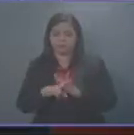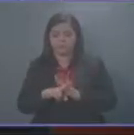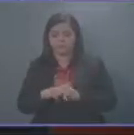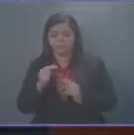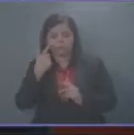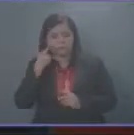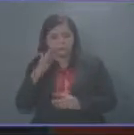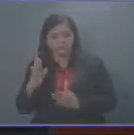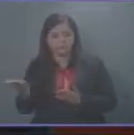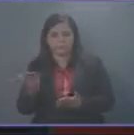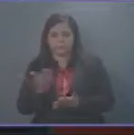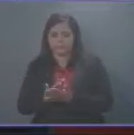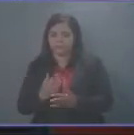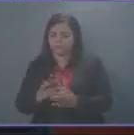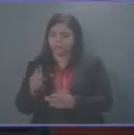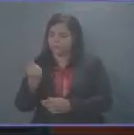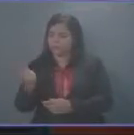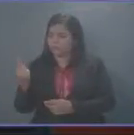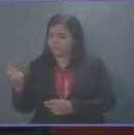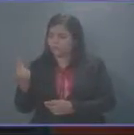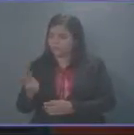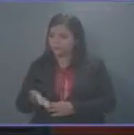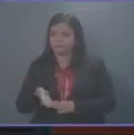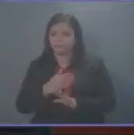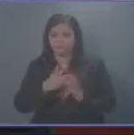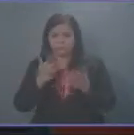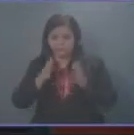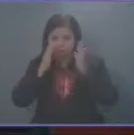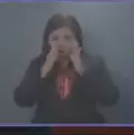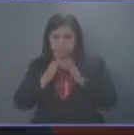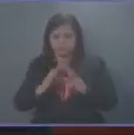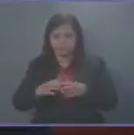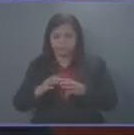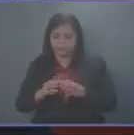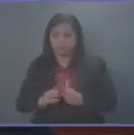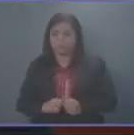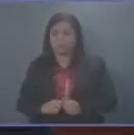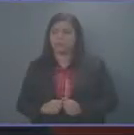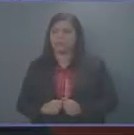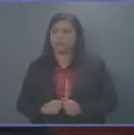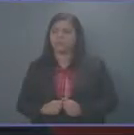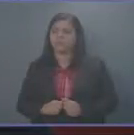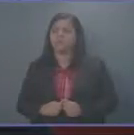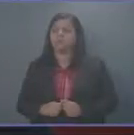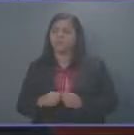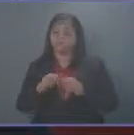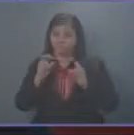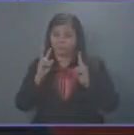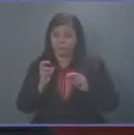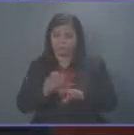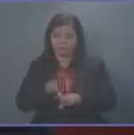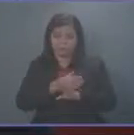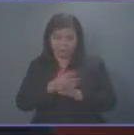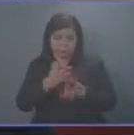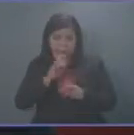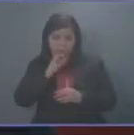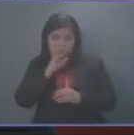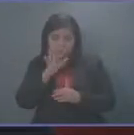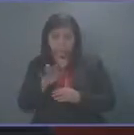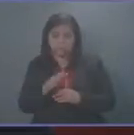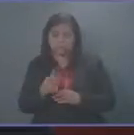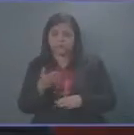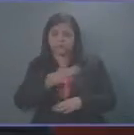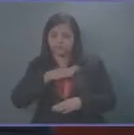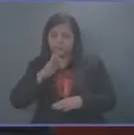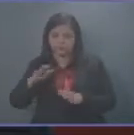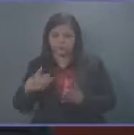contratación de personal, los cuales han sido atendidos por la comisión. En relación a lo antes expuesto y cumpliendo con los